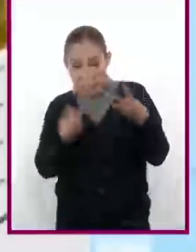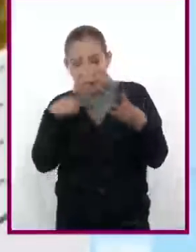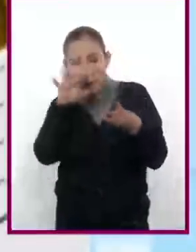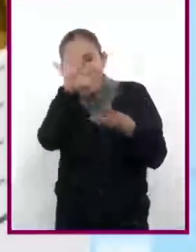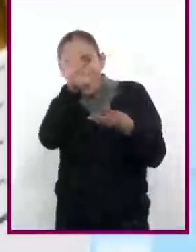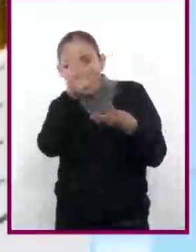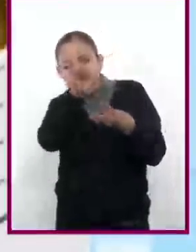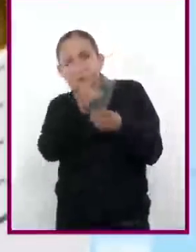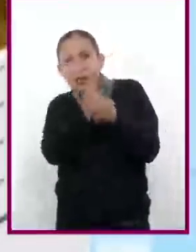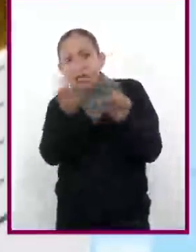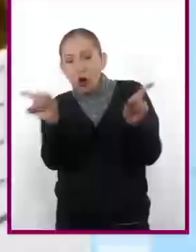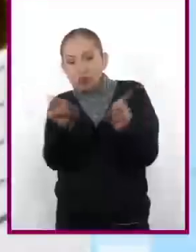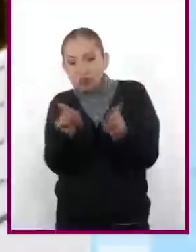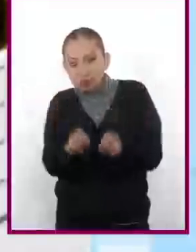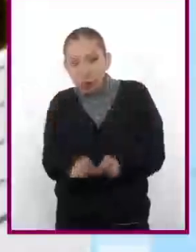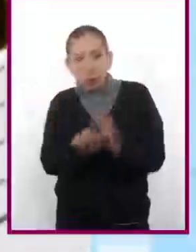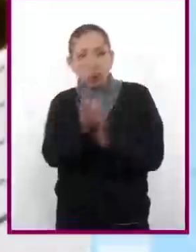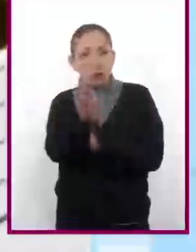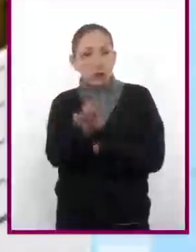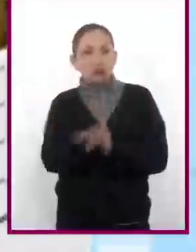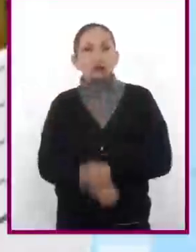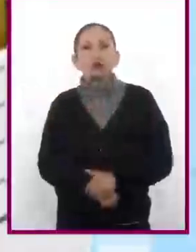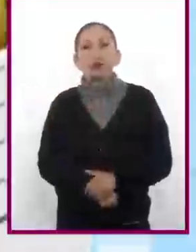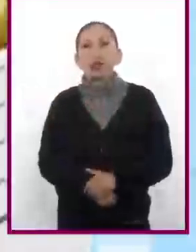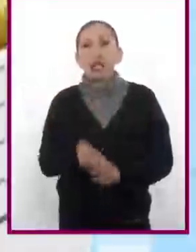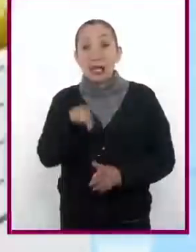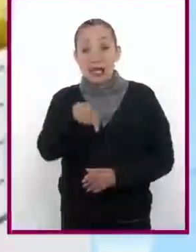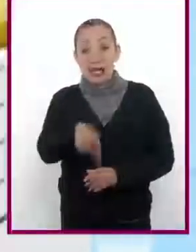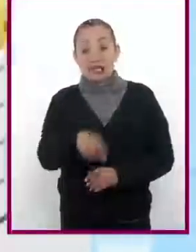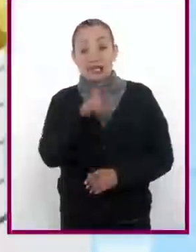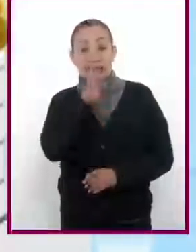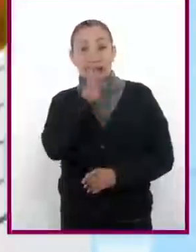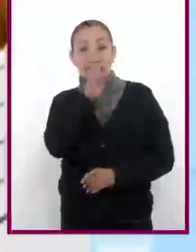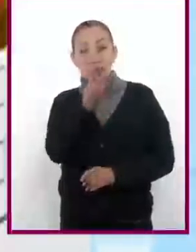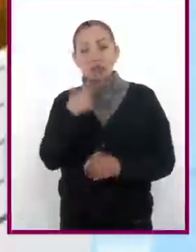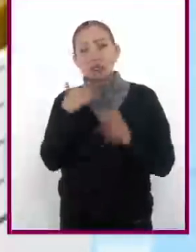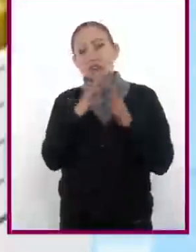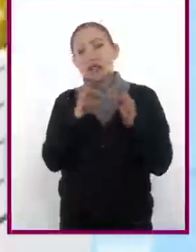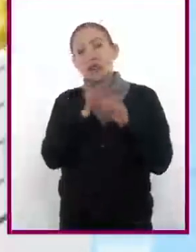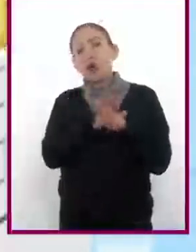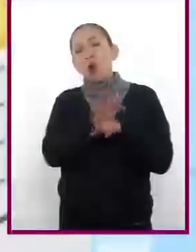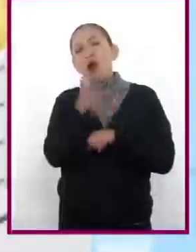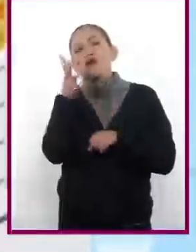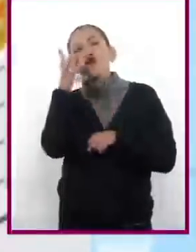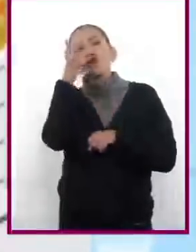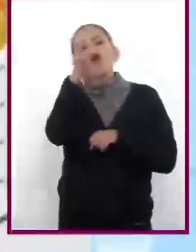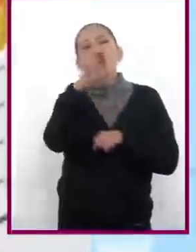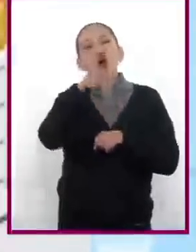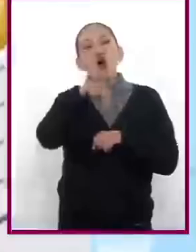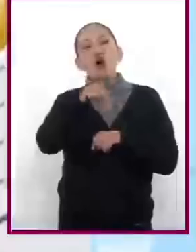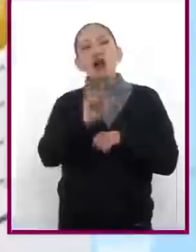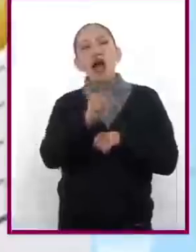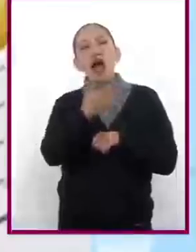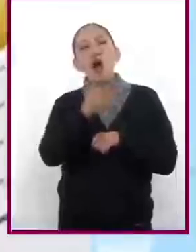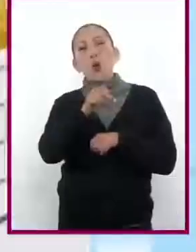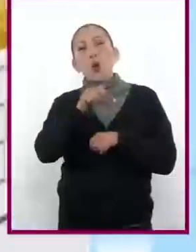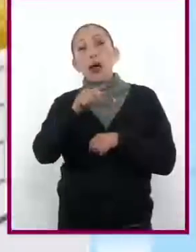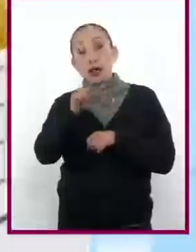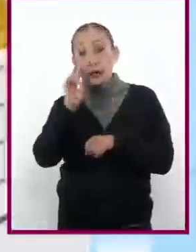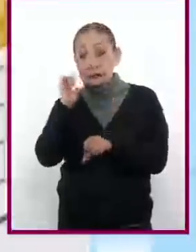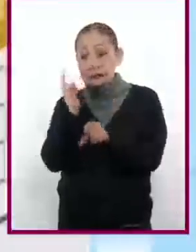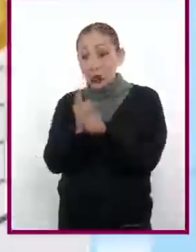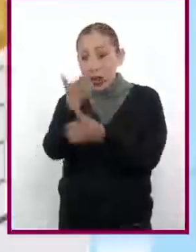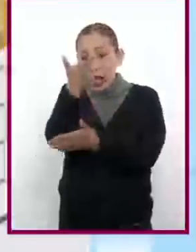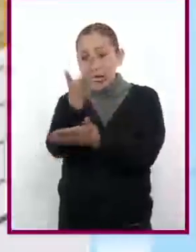la esencia de la investigación. Por ejemplo, en este reporte planteamos cuál es el futuro del náhuatl. Encontramos